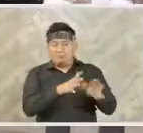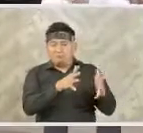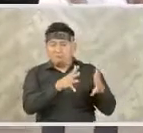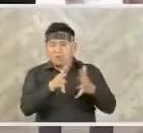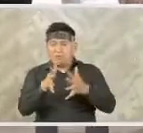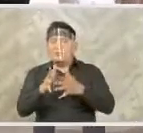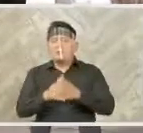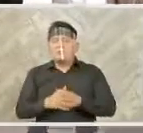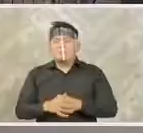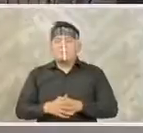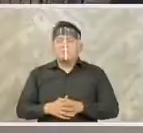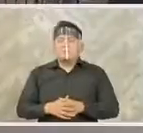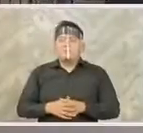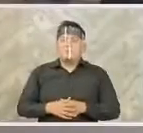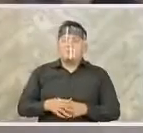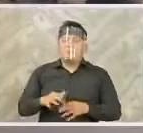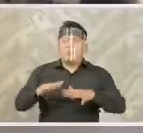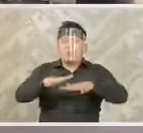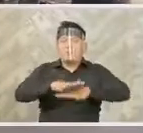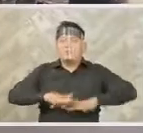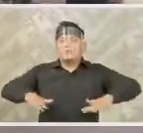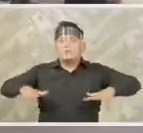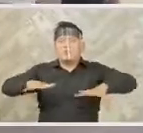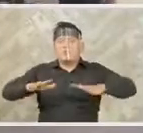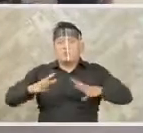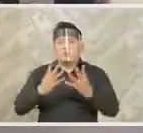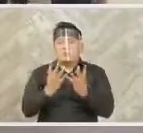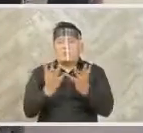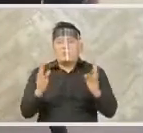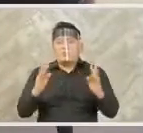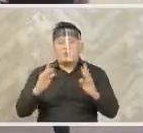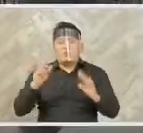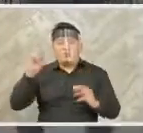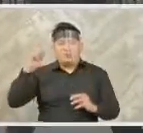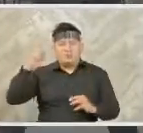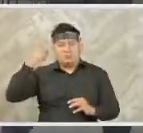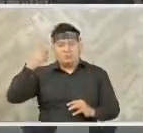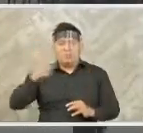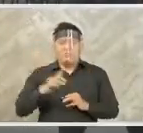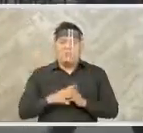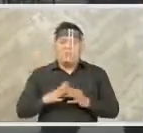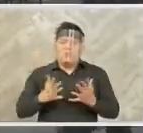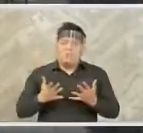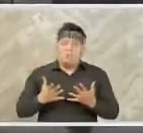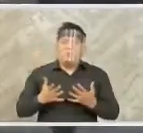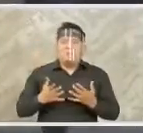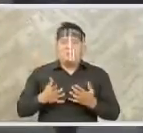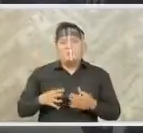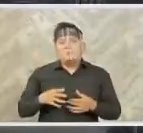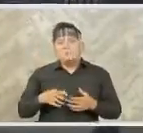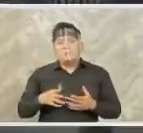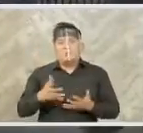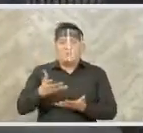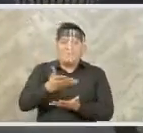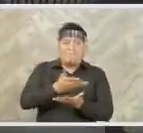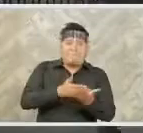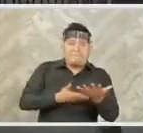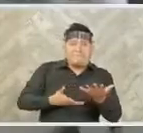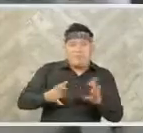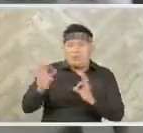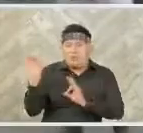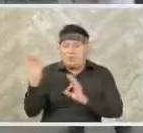Normalmente el espacio público está definido con el trabajo de reubicación, resocialización,